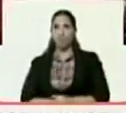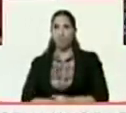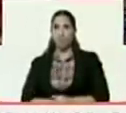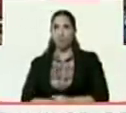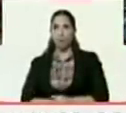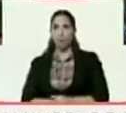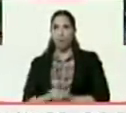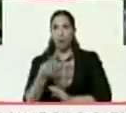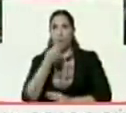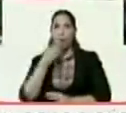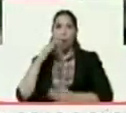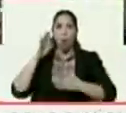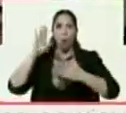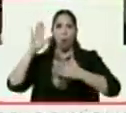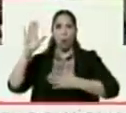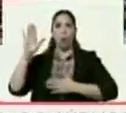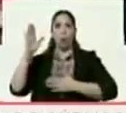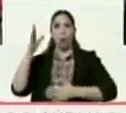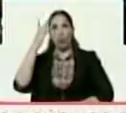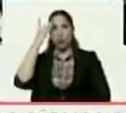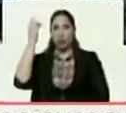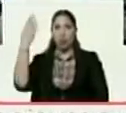Juro por el Dios de mis padres.